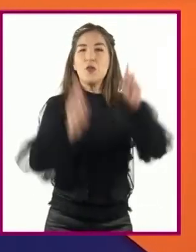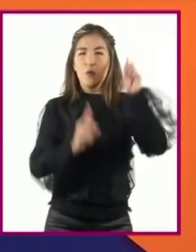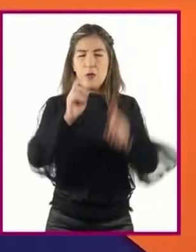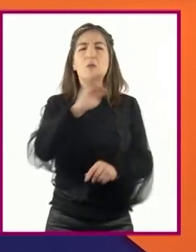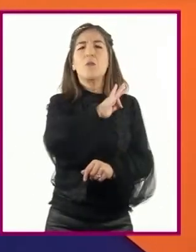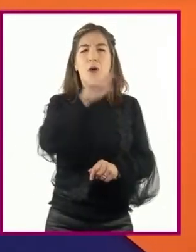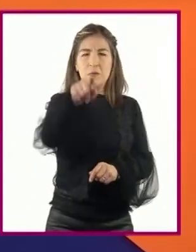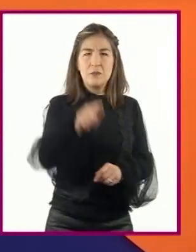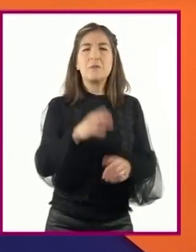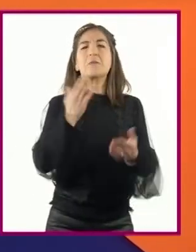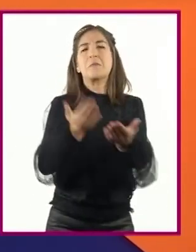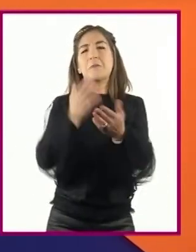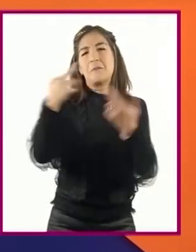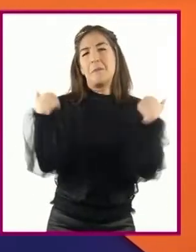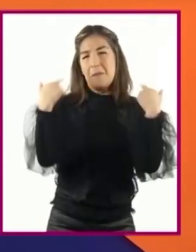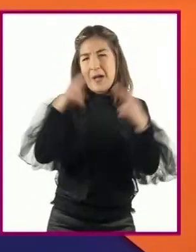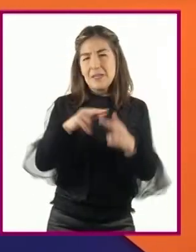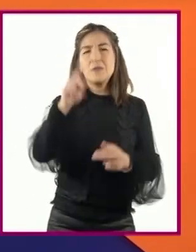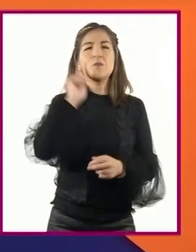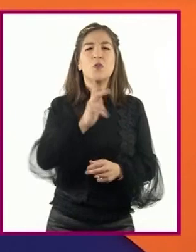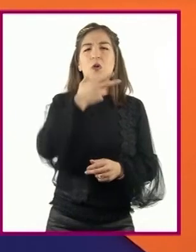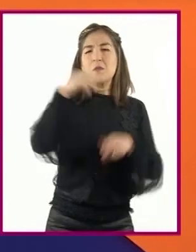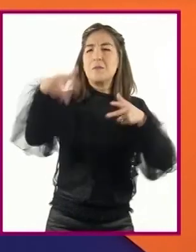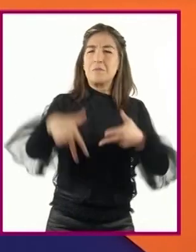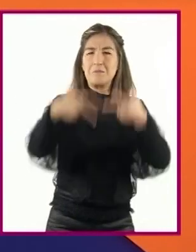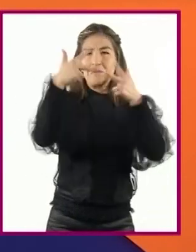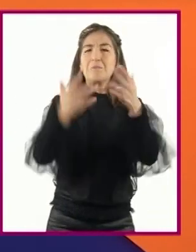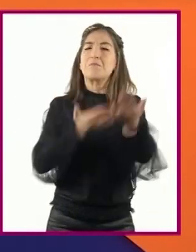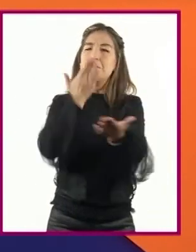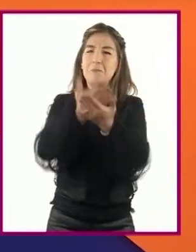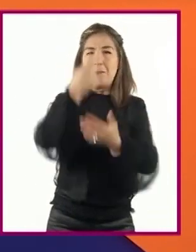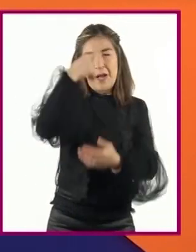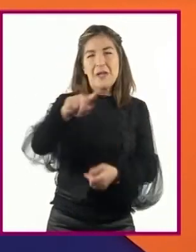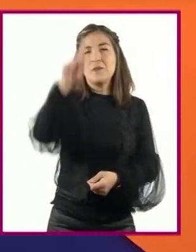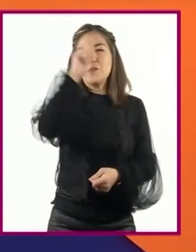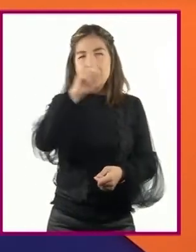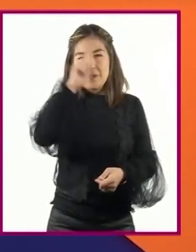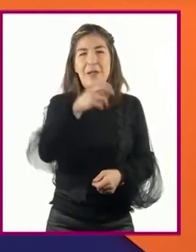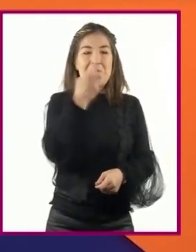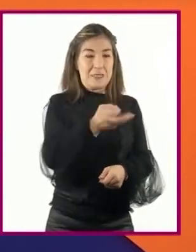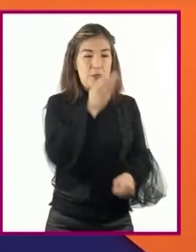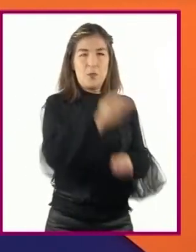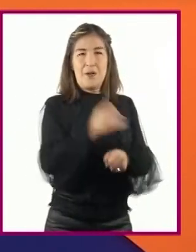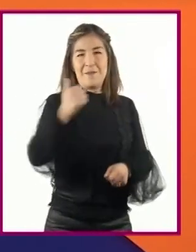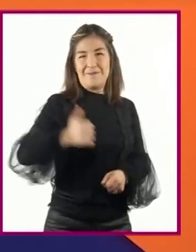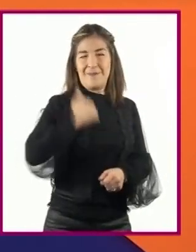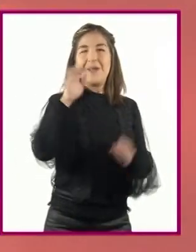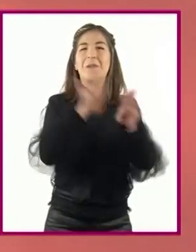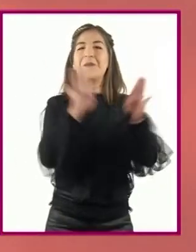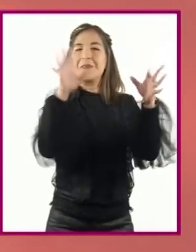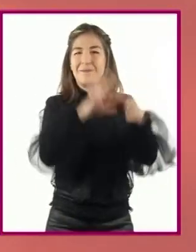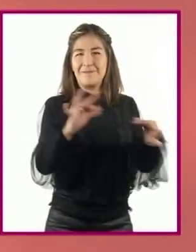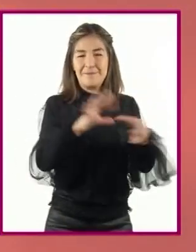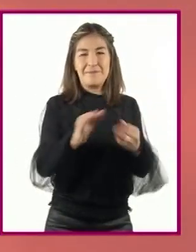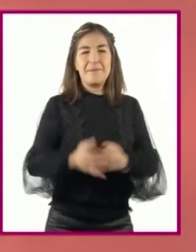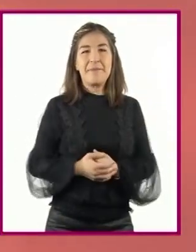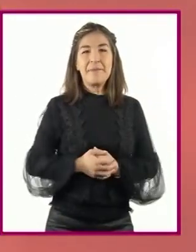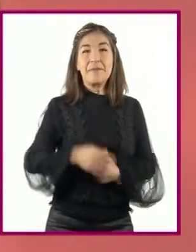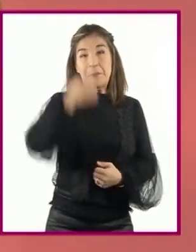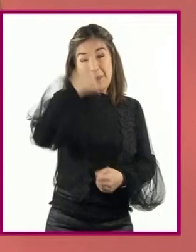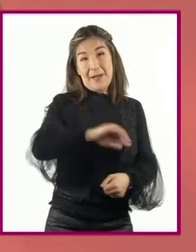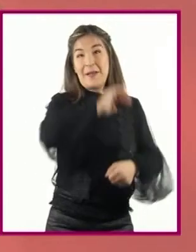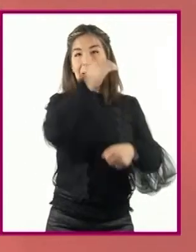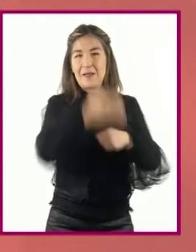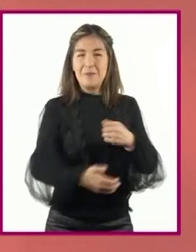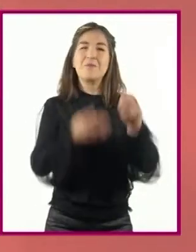pueden acudir a su maestra o maestro para aprovechar al máximo lo expuesto durante esta sesión. Y para